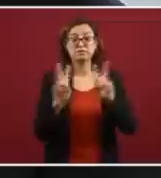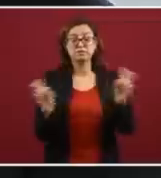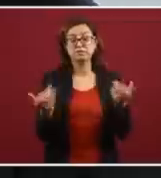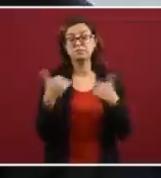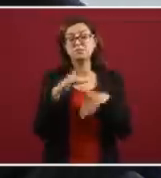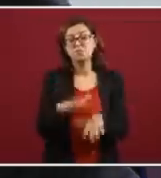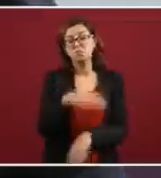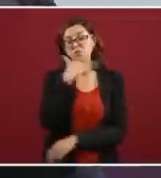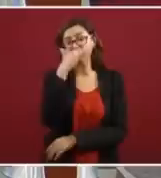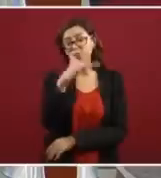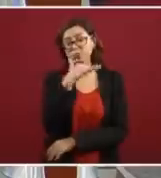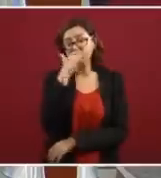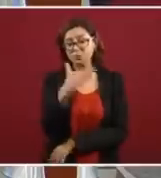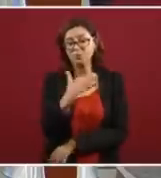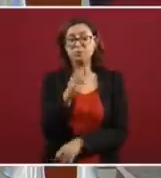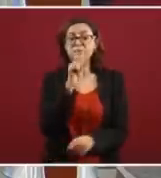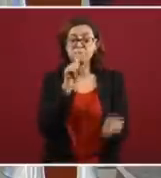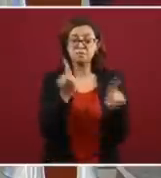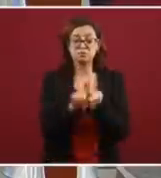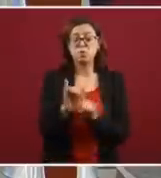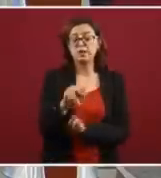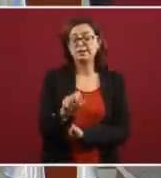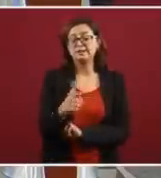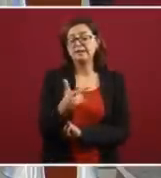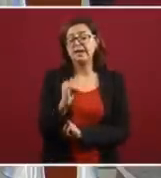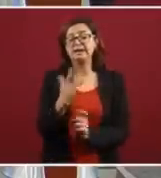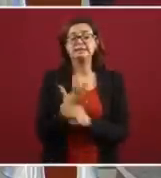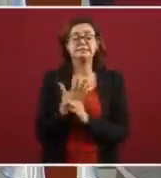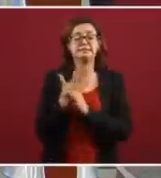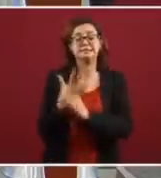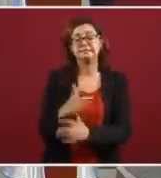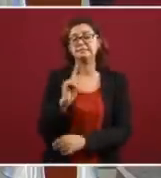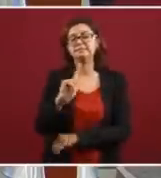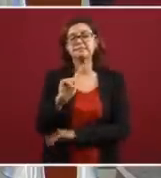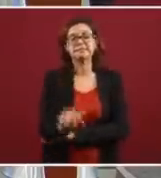corrupción, según datos del INEGI, vean ustedes, el